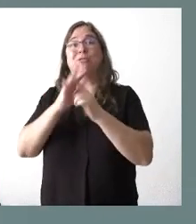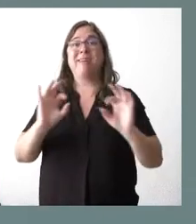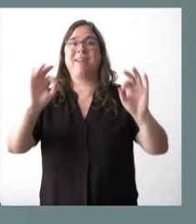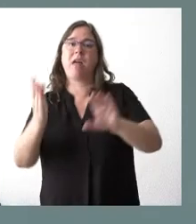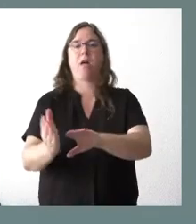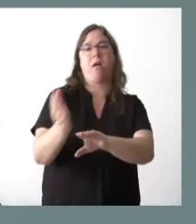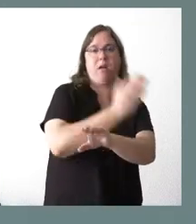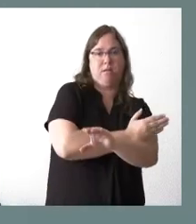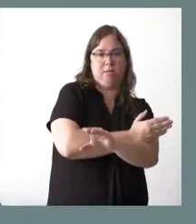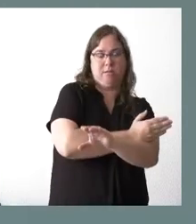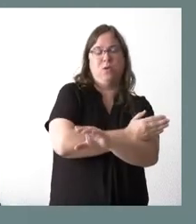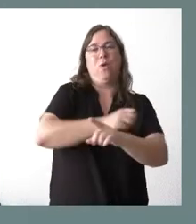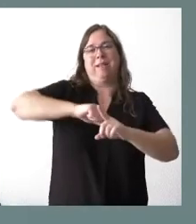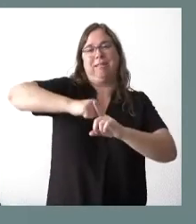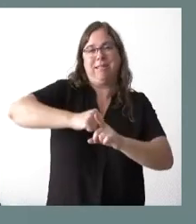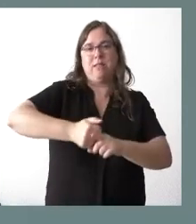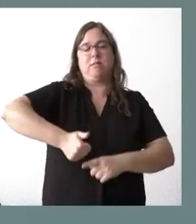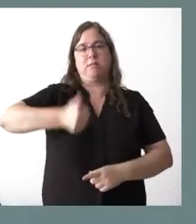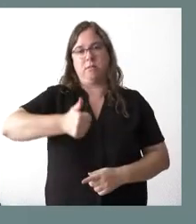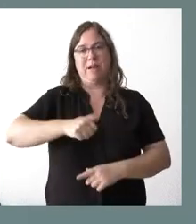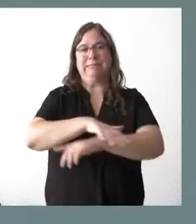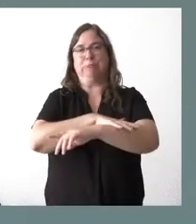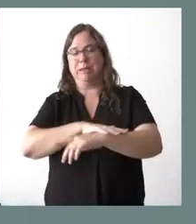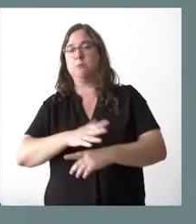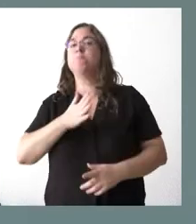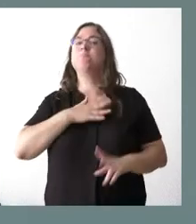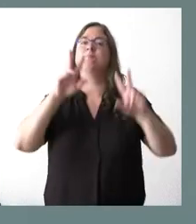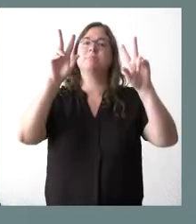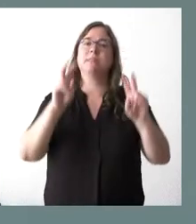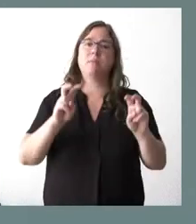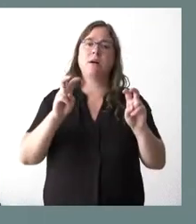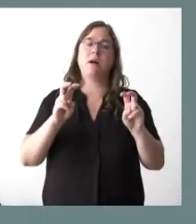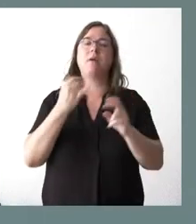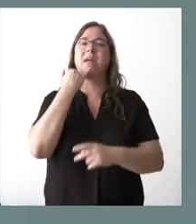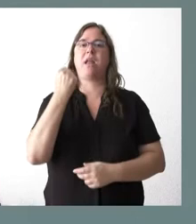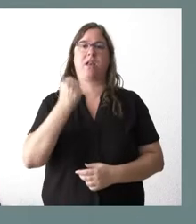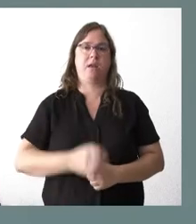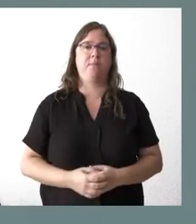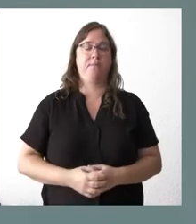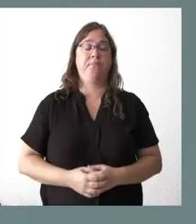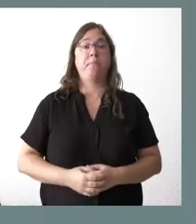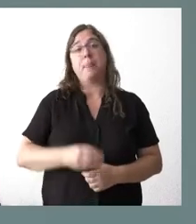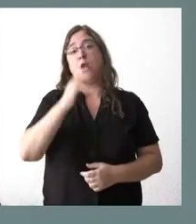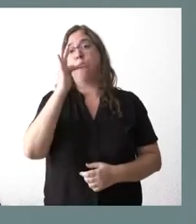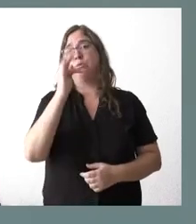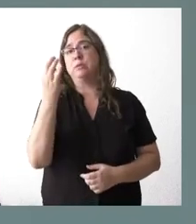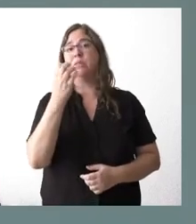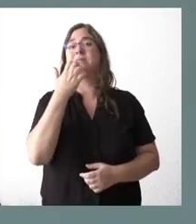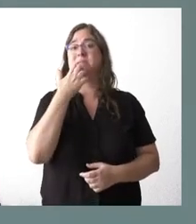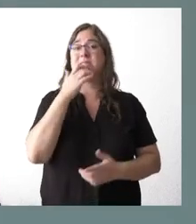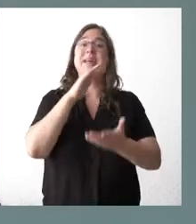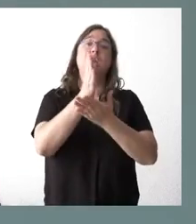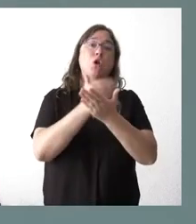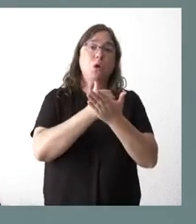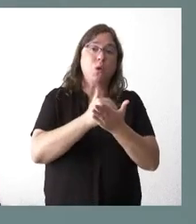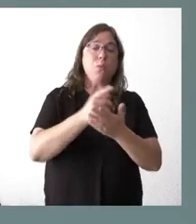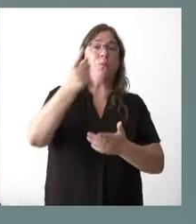una segunda vuelta de tuerca, digamos, por parte del Gobierno en materia energética. Sería bueno, en todo caso, que no solamente las comunidades autónomas